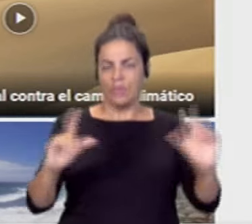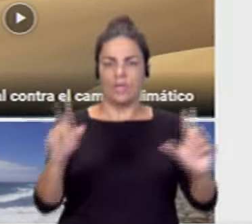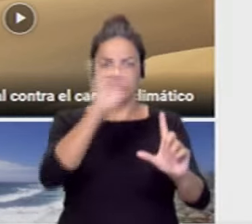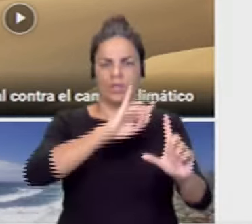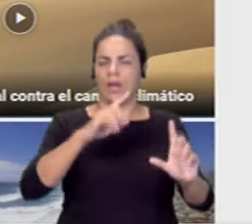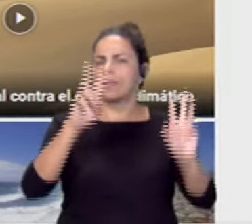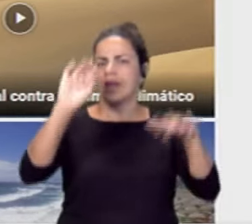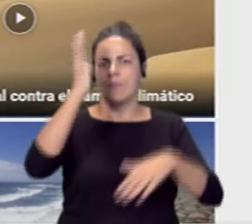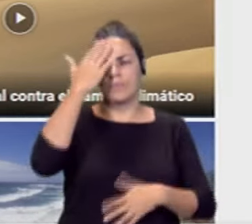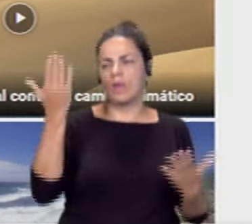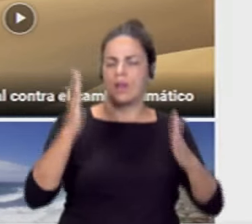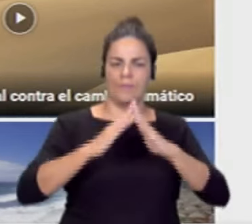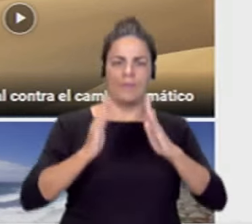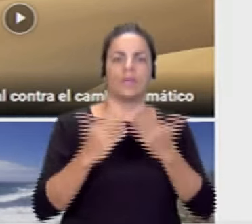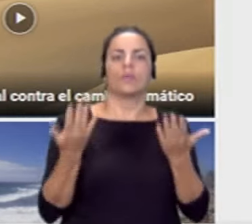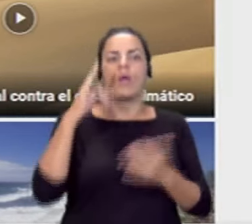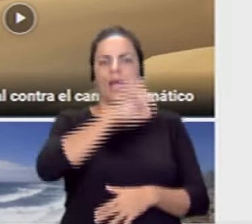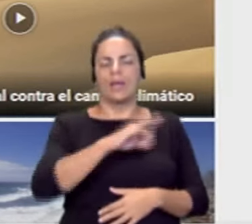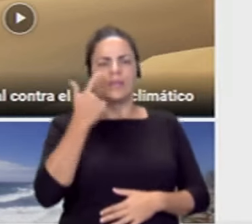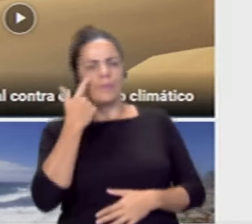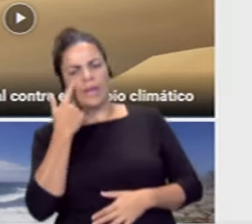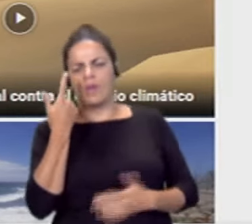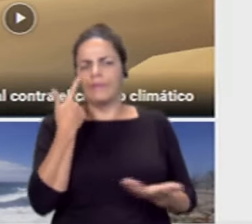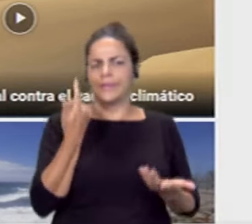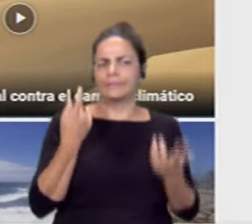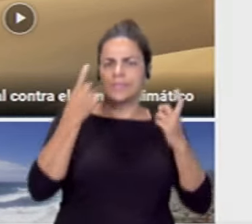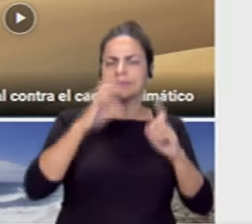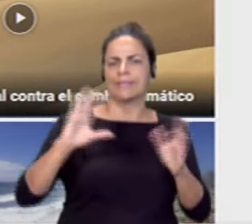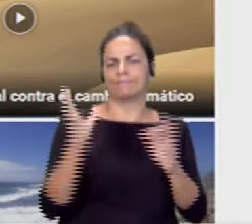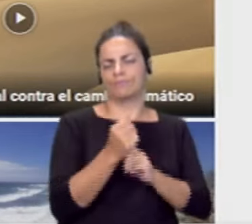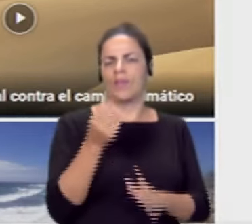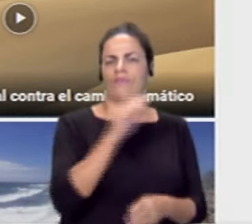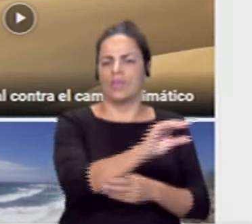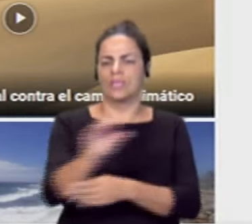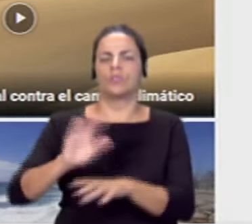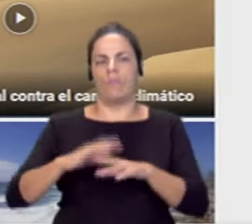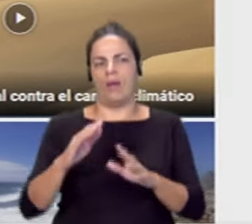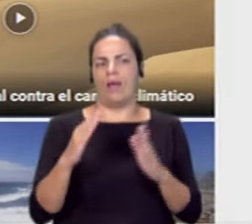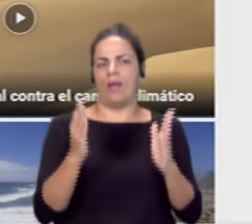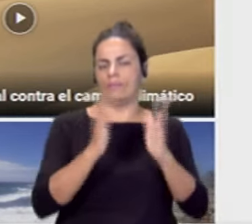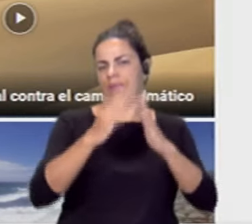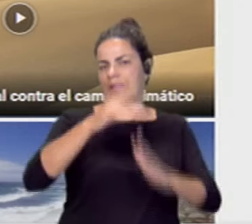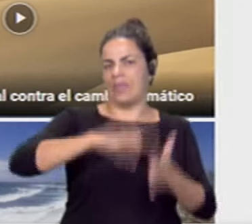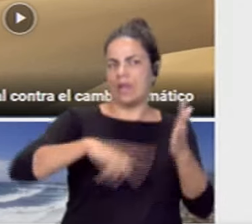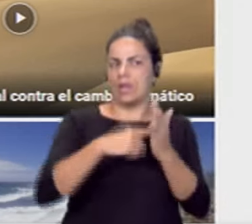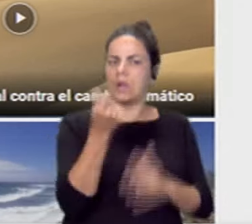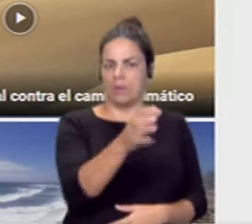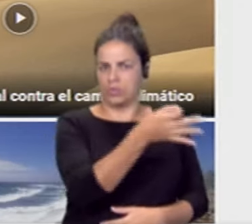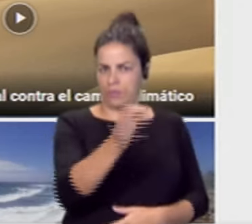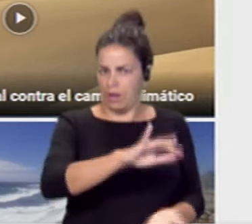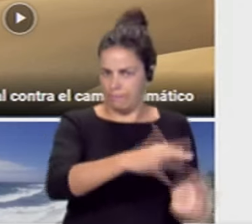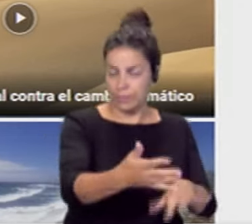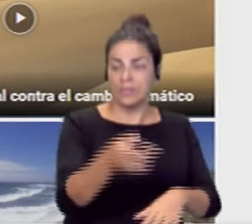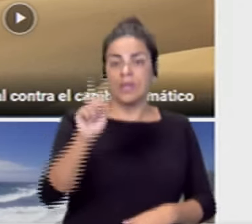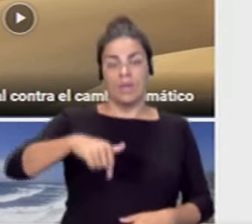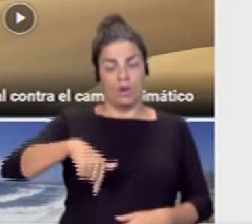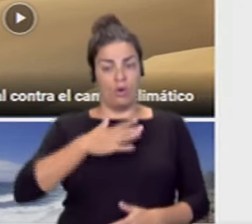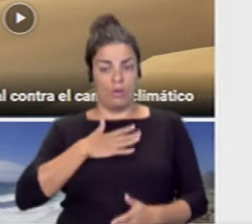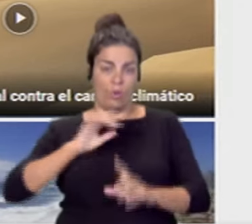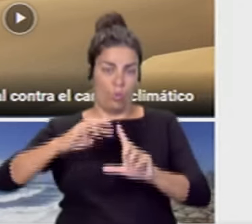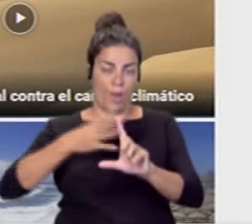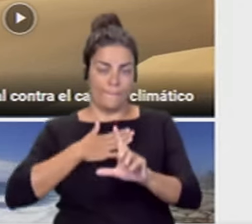Canarias estudia líneas de financiación para ejecutar viviendas de alquiler asequible. También hoy en la web de la Radio Televisión Canaria, mucha información